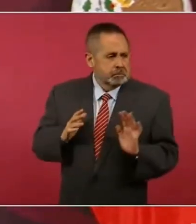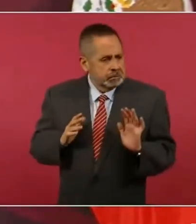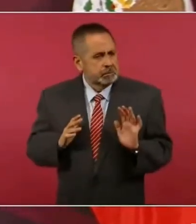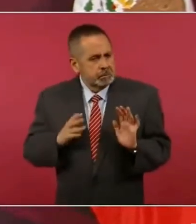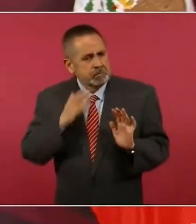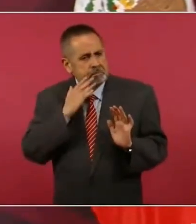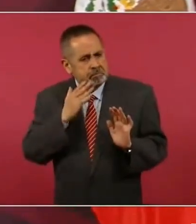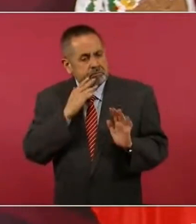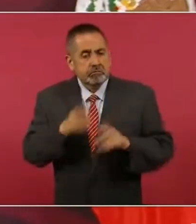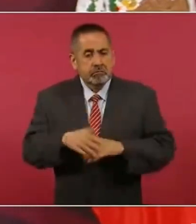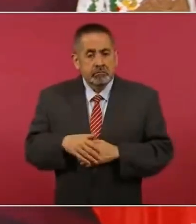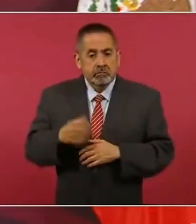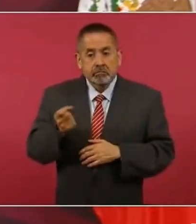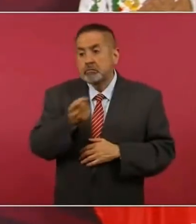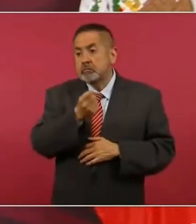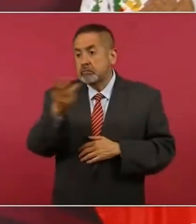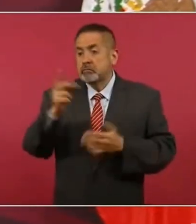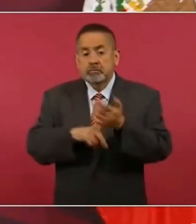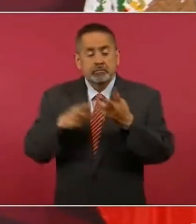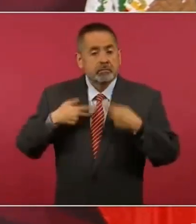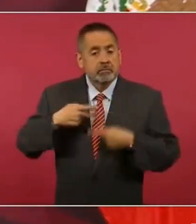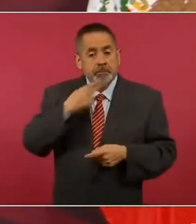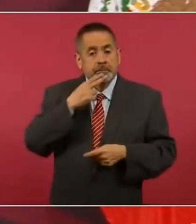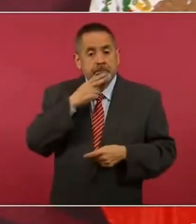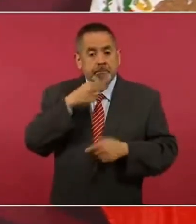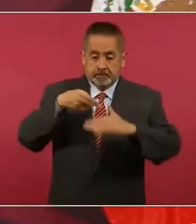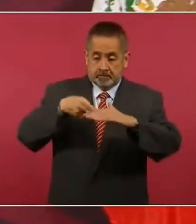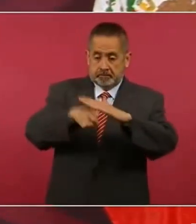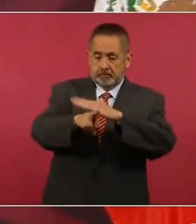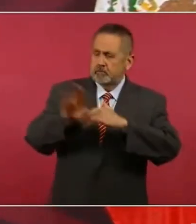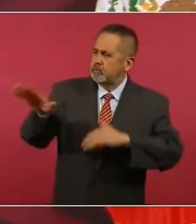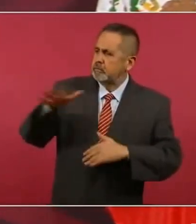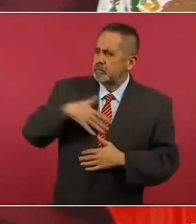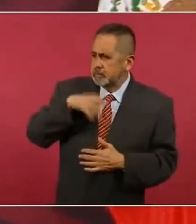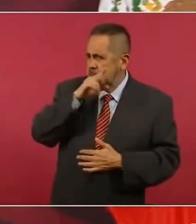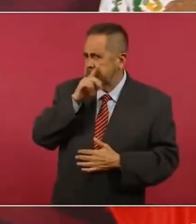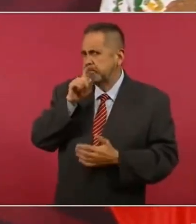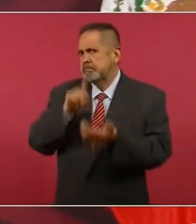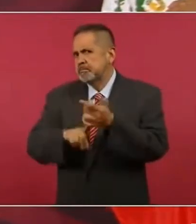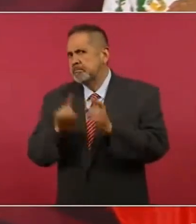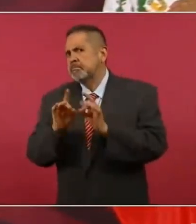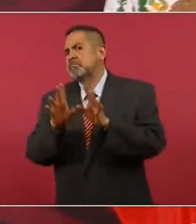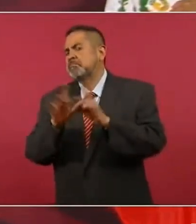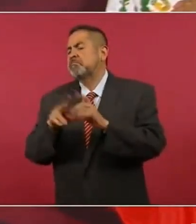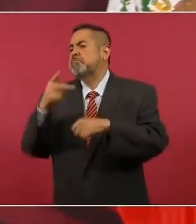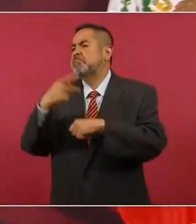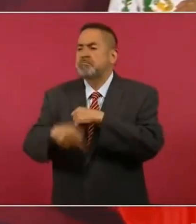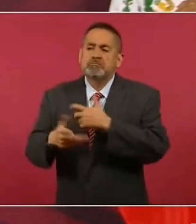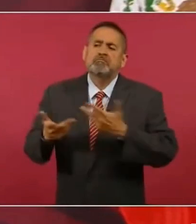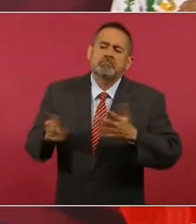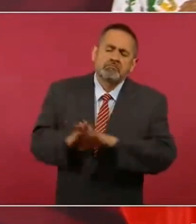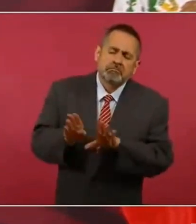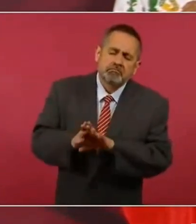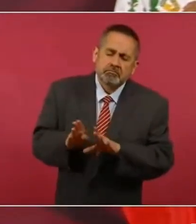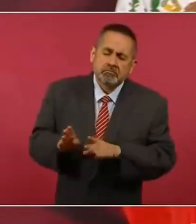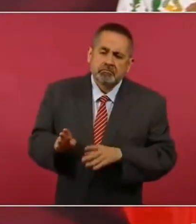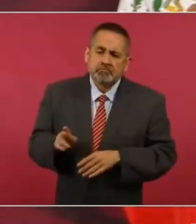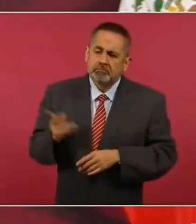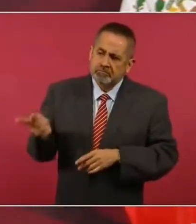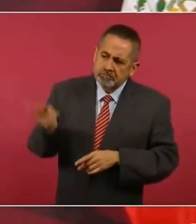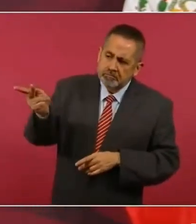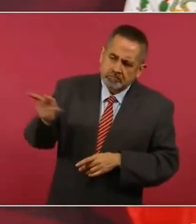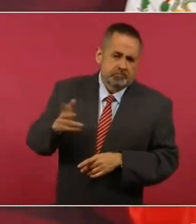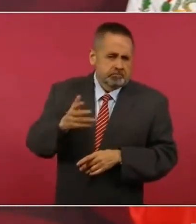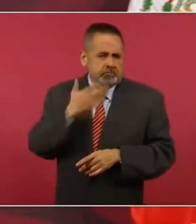usa ese medio de transporte tan importante que es el